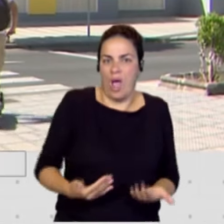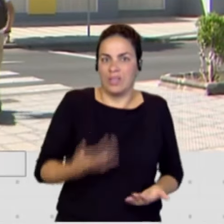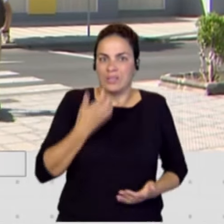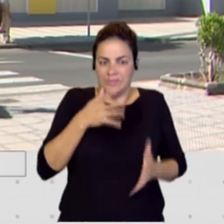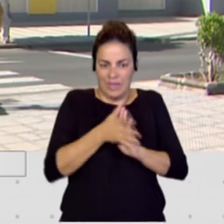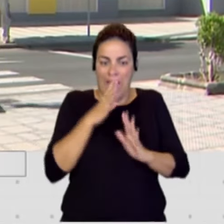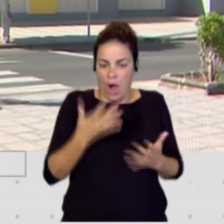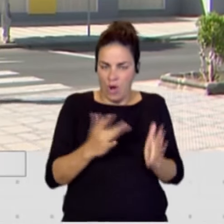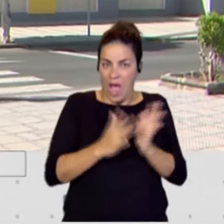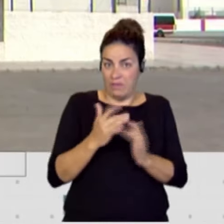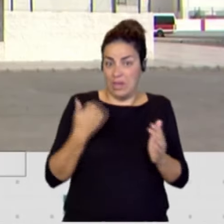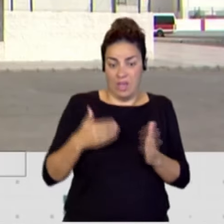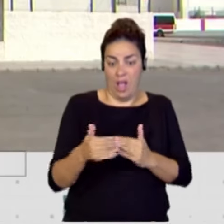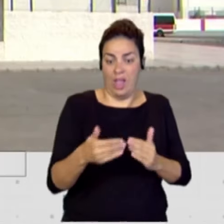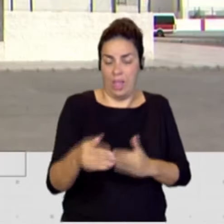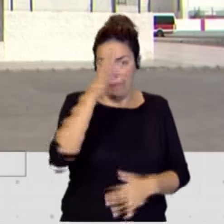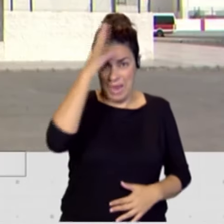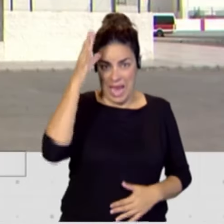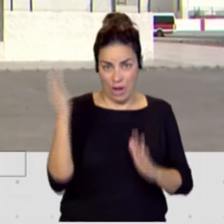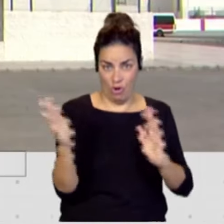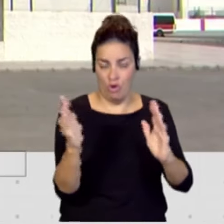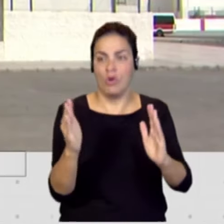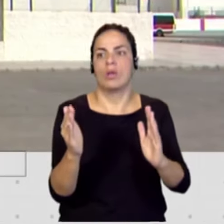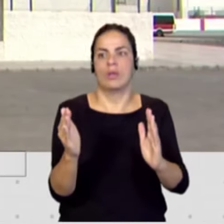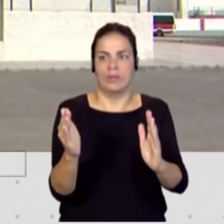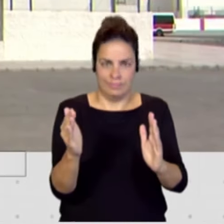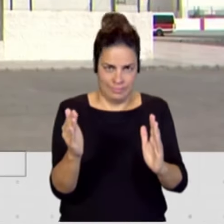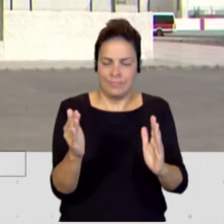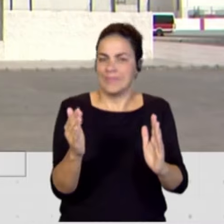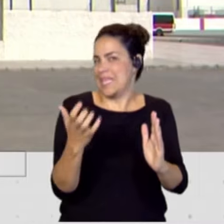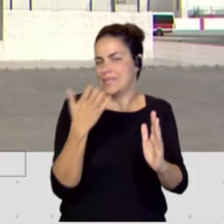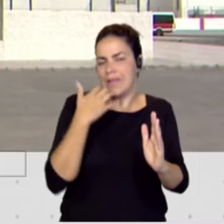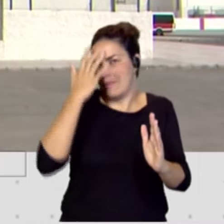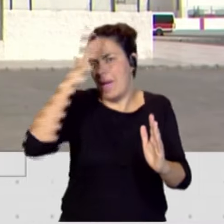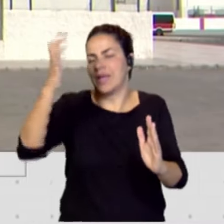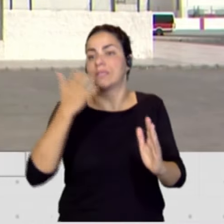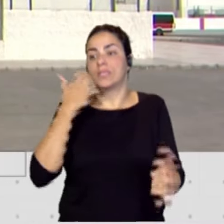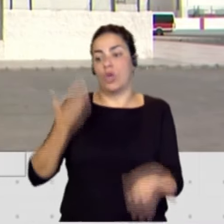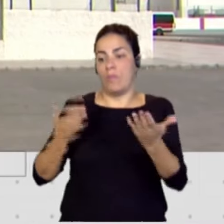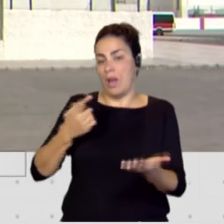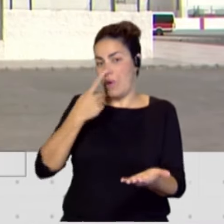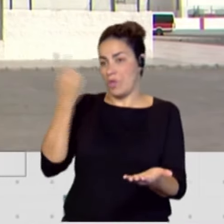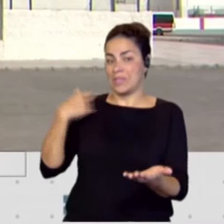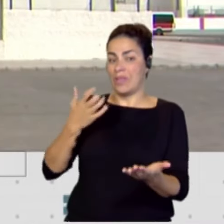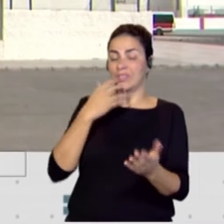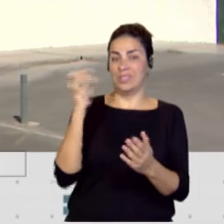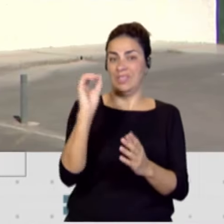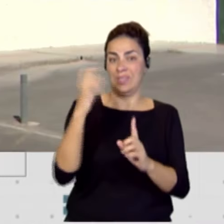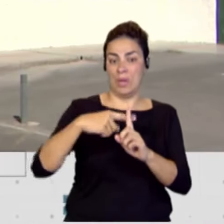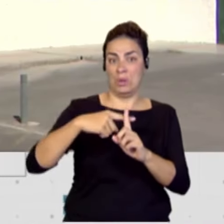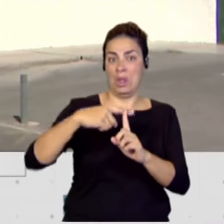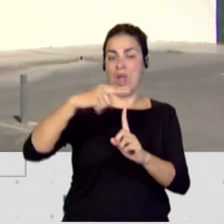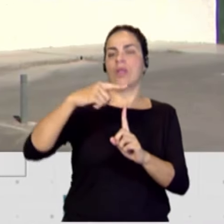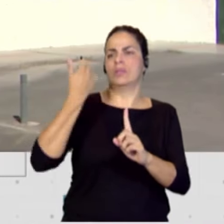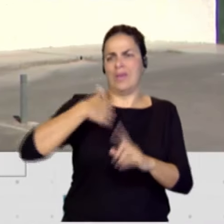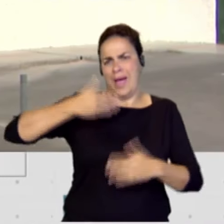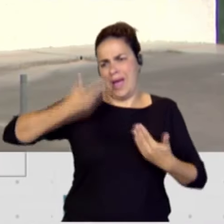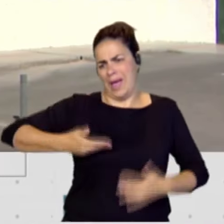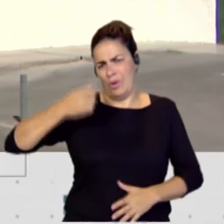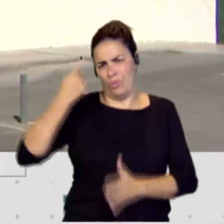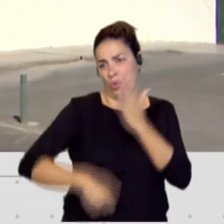se prevé que va a venir porque si con que suma unas décimas respecto al año pasado ya va a ser importante y no estamos